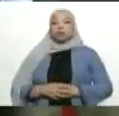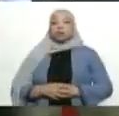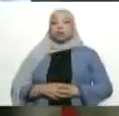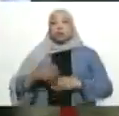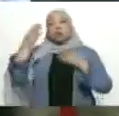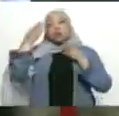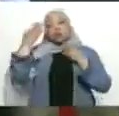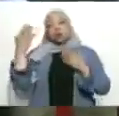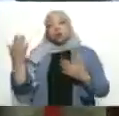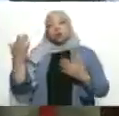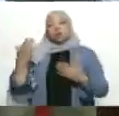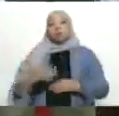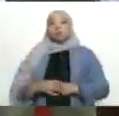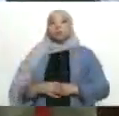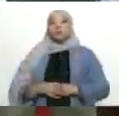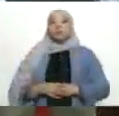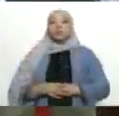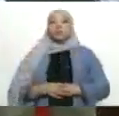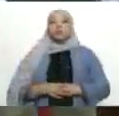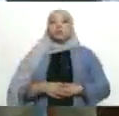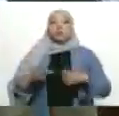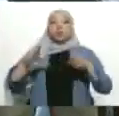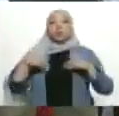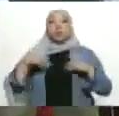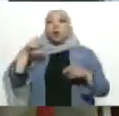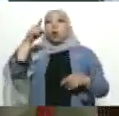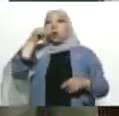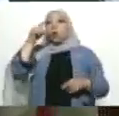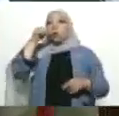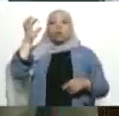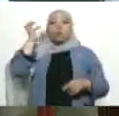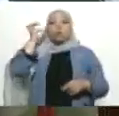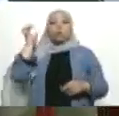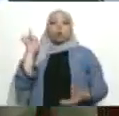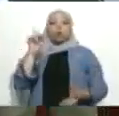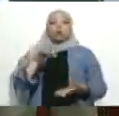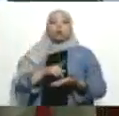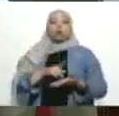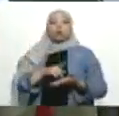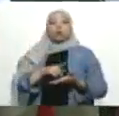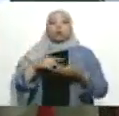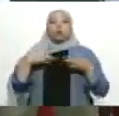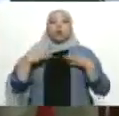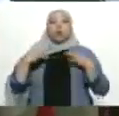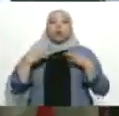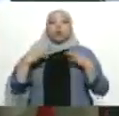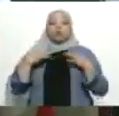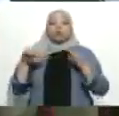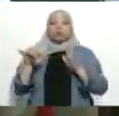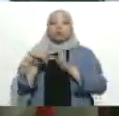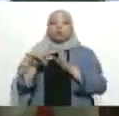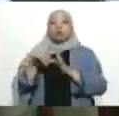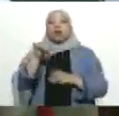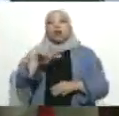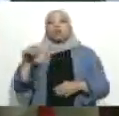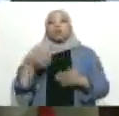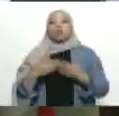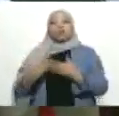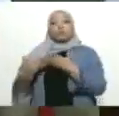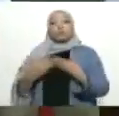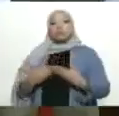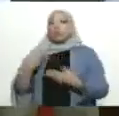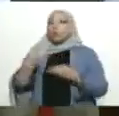Saludos. Bueno, para reconocer a esos hombres y mujeres que estuvieron allí con un uniforme al lado de los civiles, codo a codo,